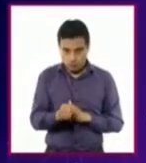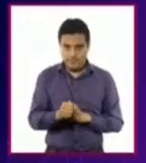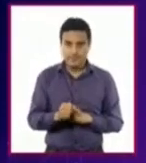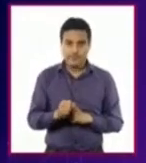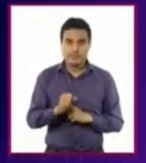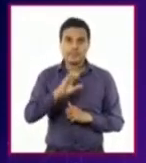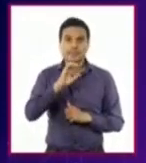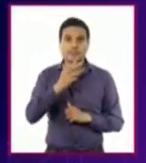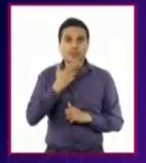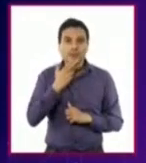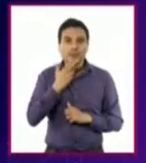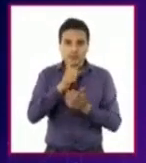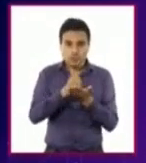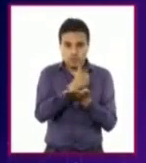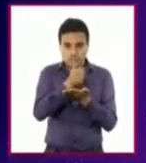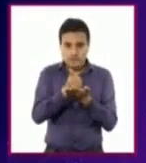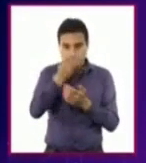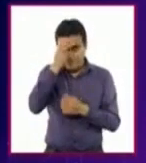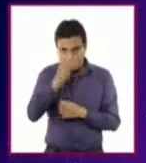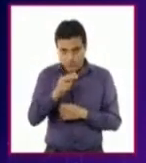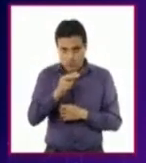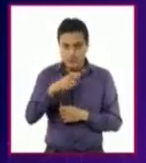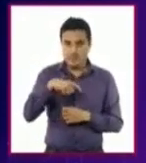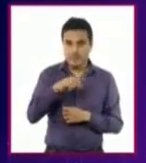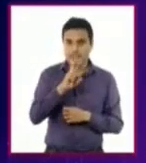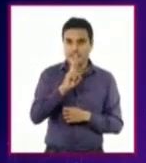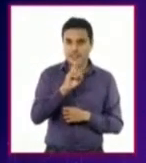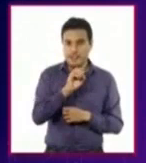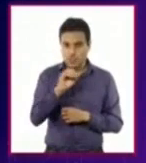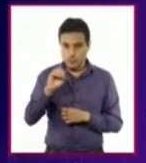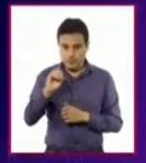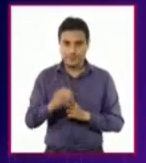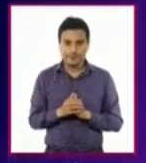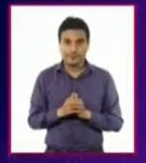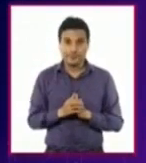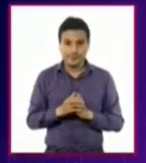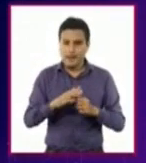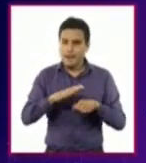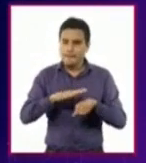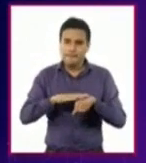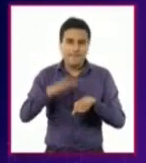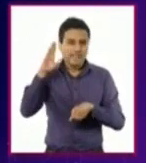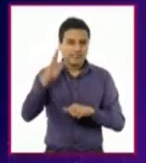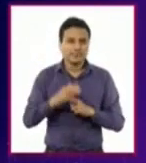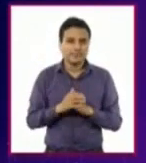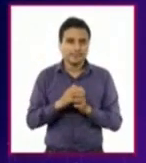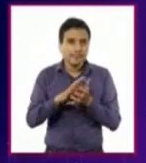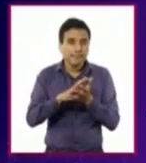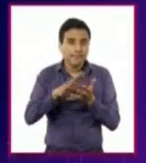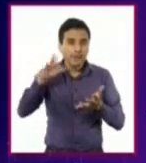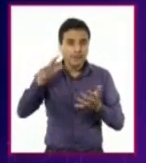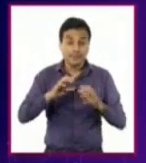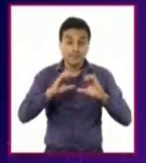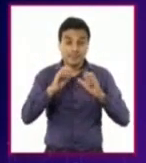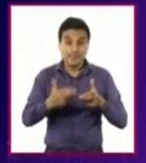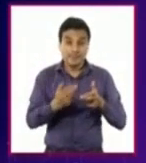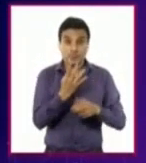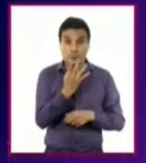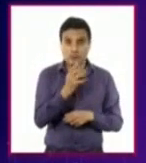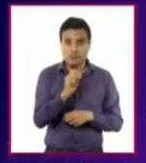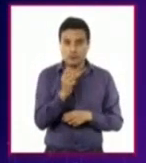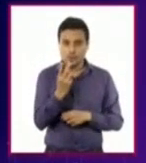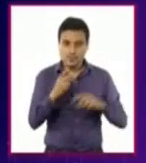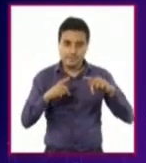ciudad de mexico y quintana roo el estado con mayor promedio es chiapas con 4.2 personas